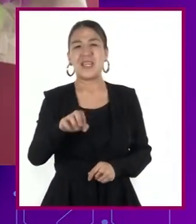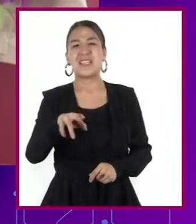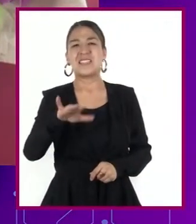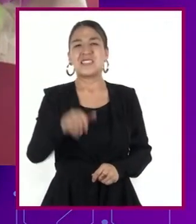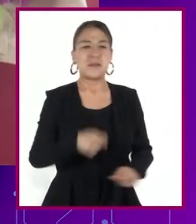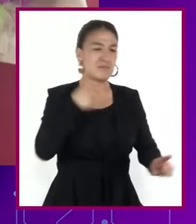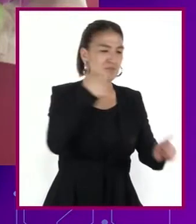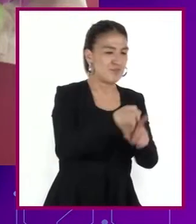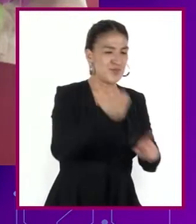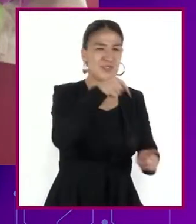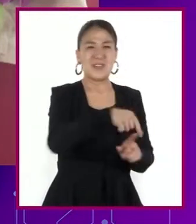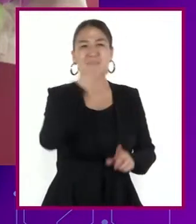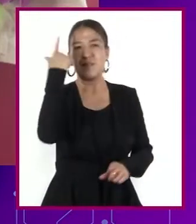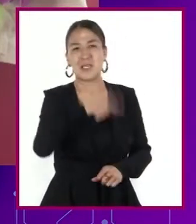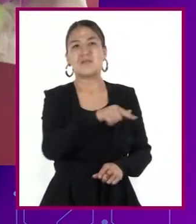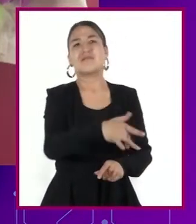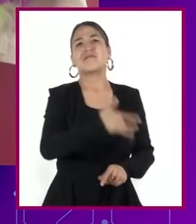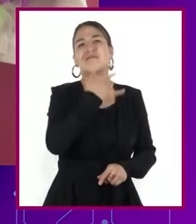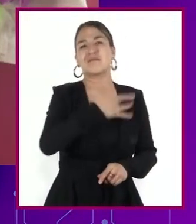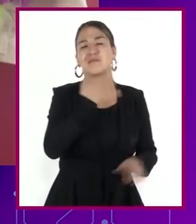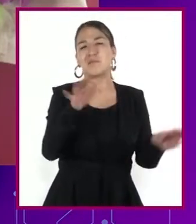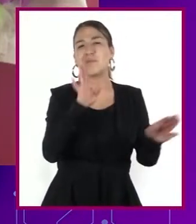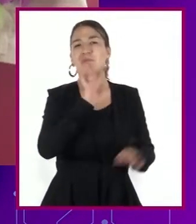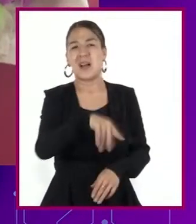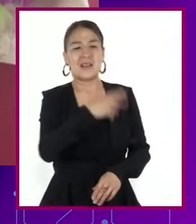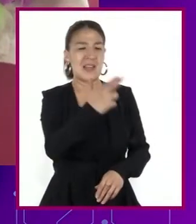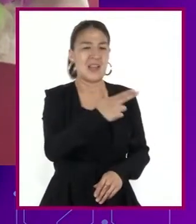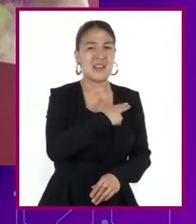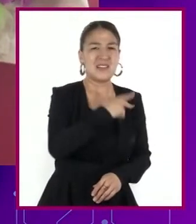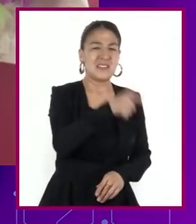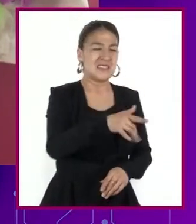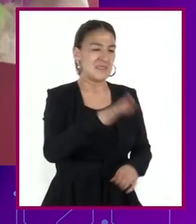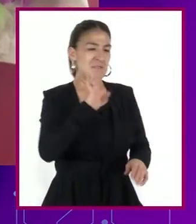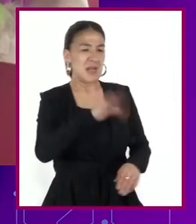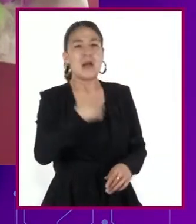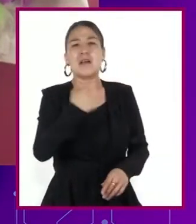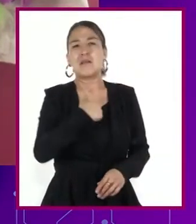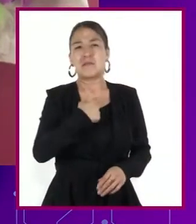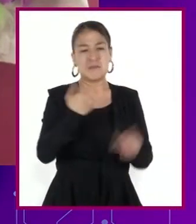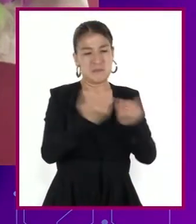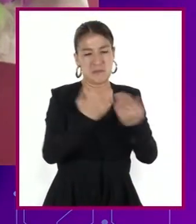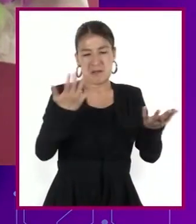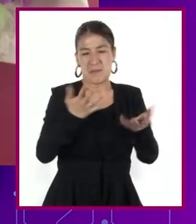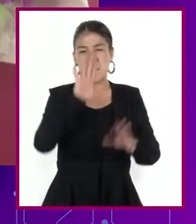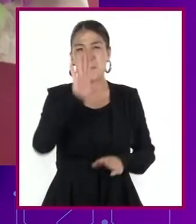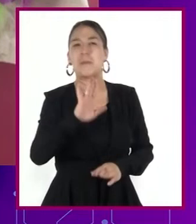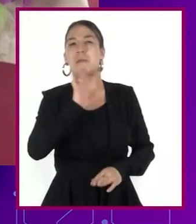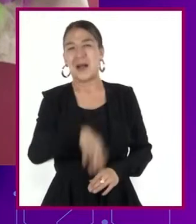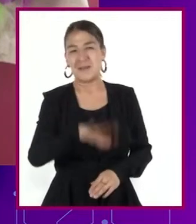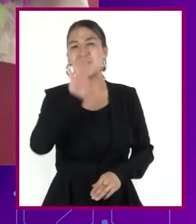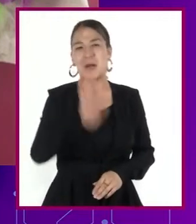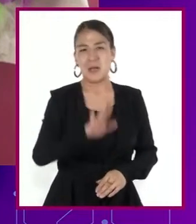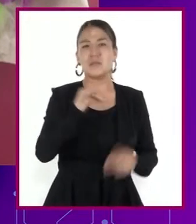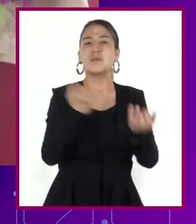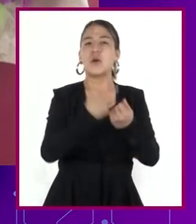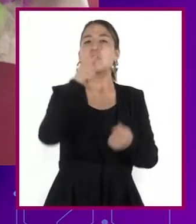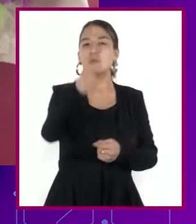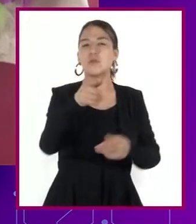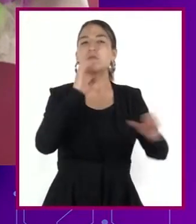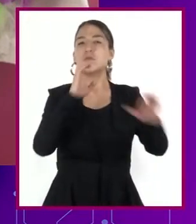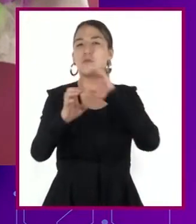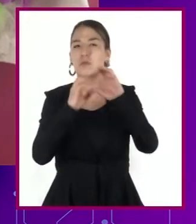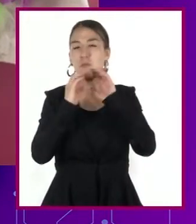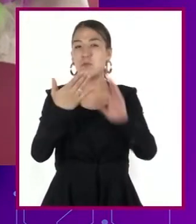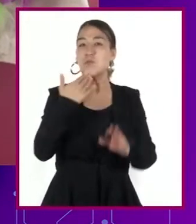herir a los demás y también descalificarnos nosotros. ¿Ustedes qué tan asertivos han sido con su